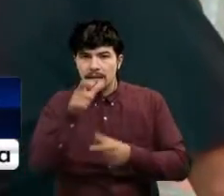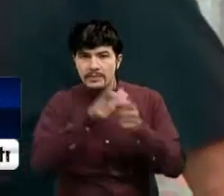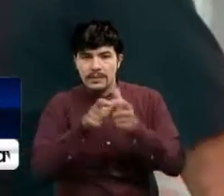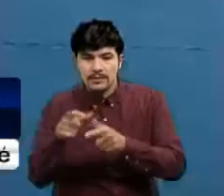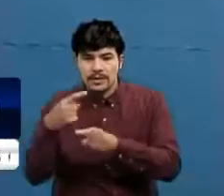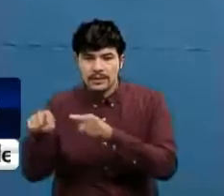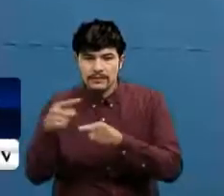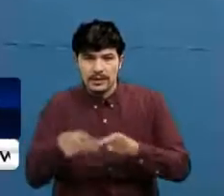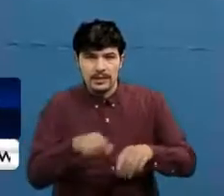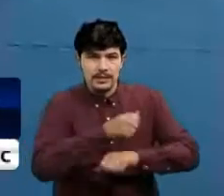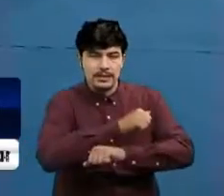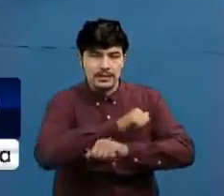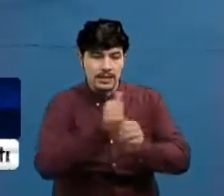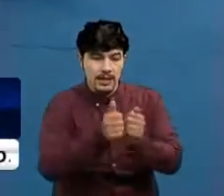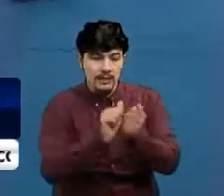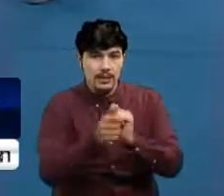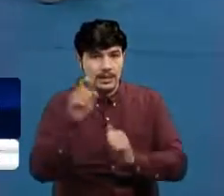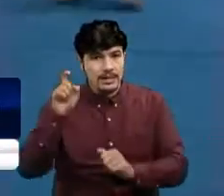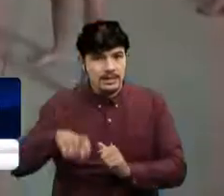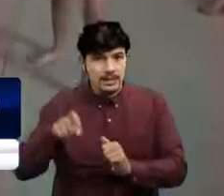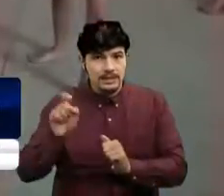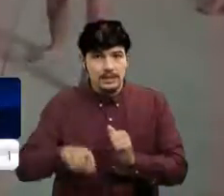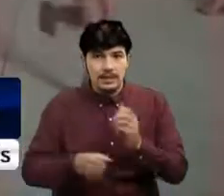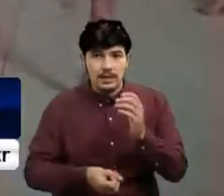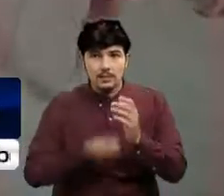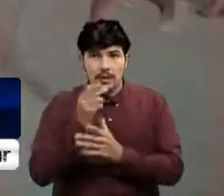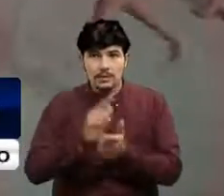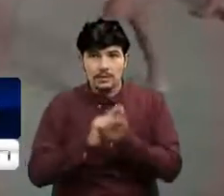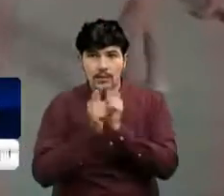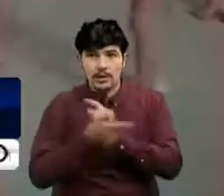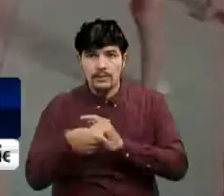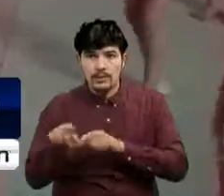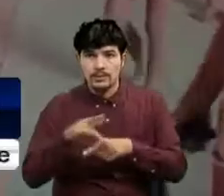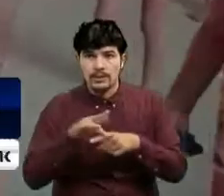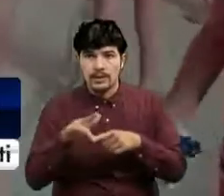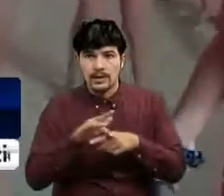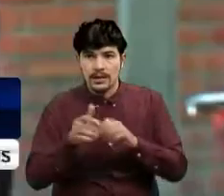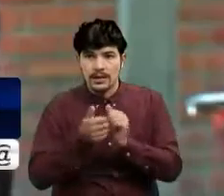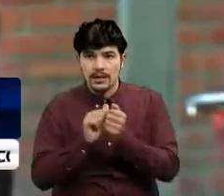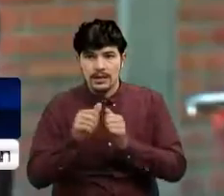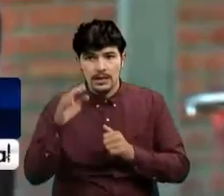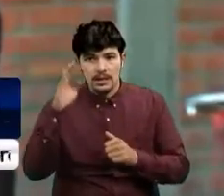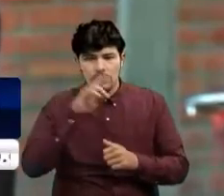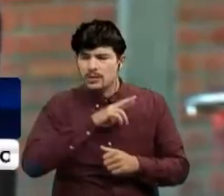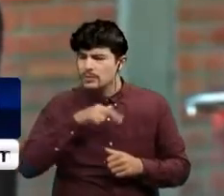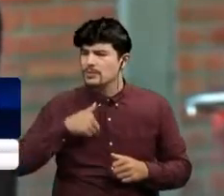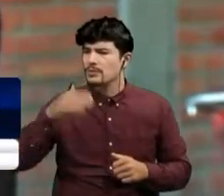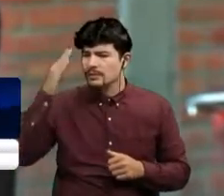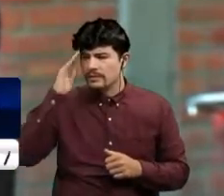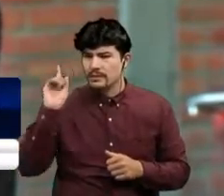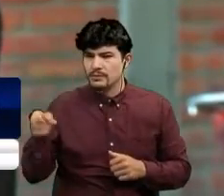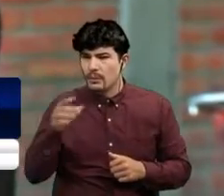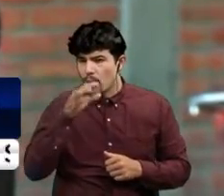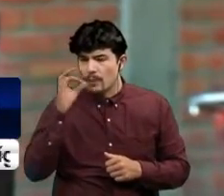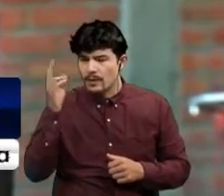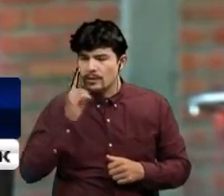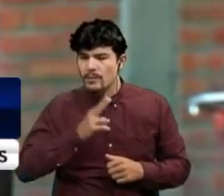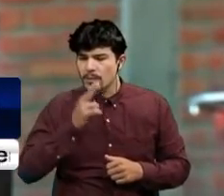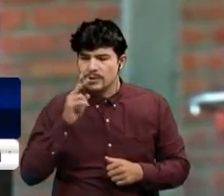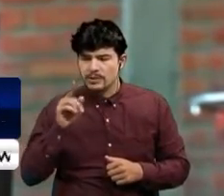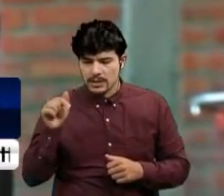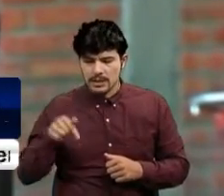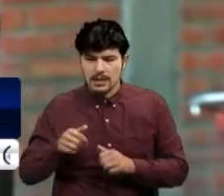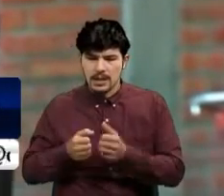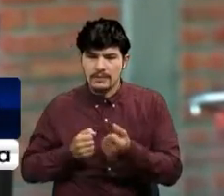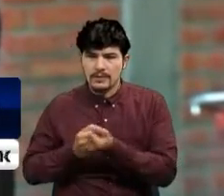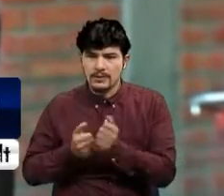disciplinas se requieren con urgencia renovación en sus implementos deportivos y sabemos el compromiso que tiene el gobernador con el deporte